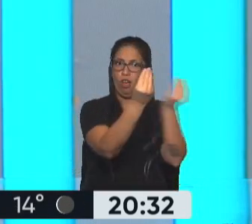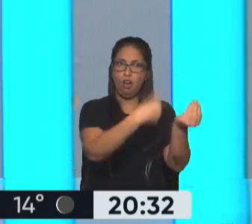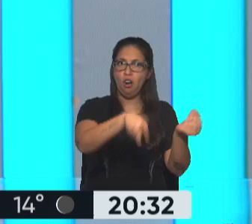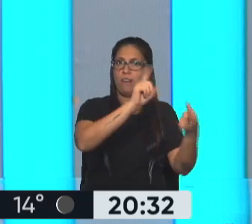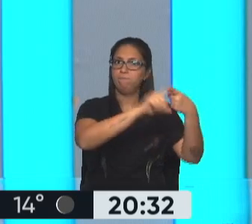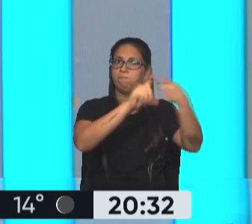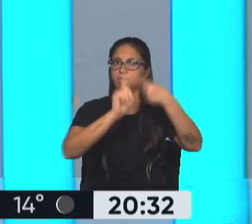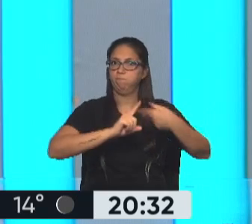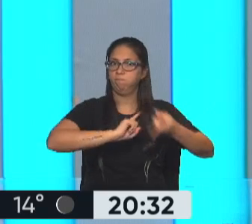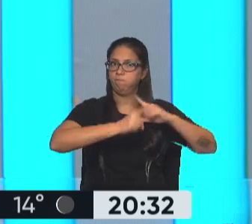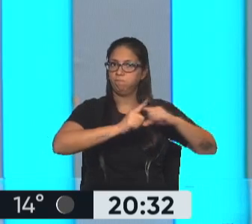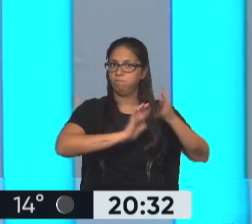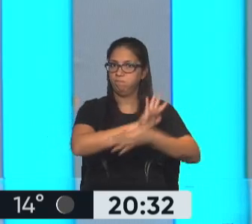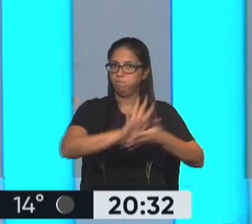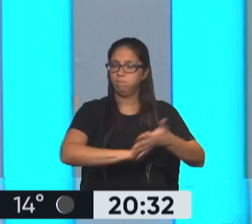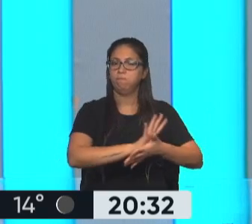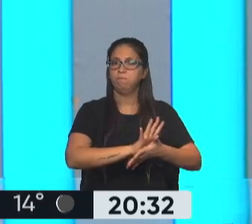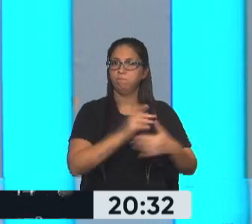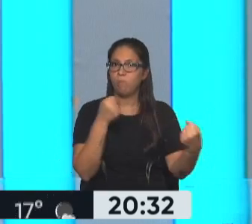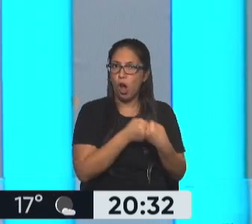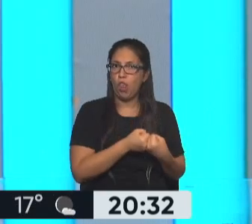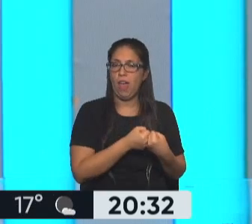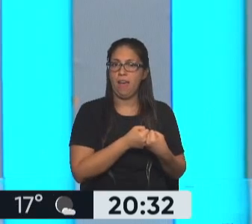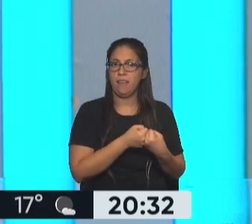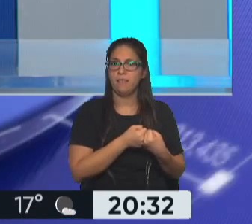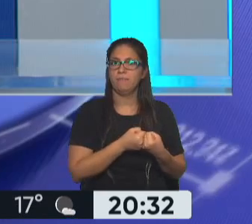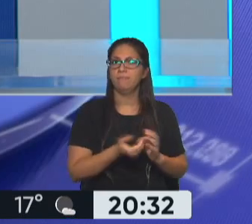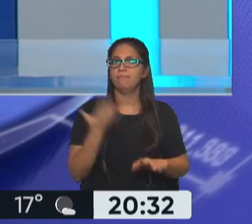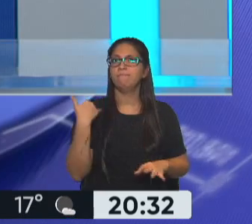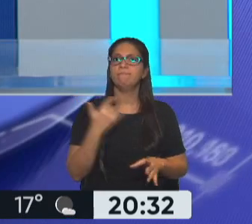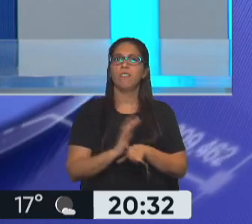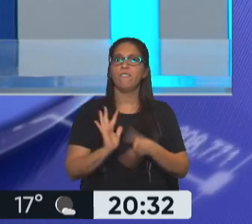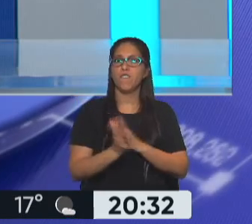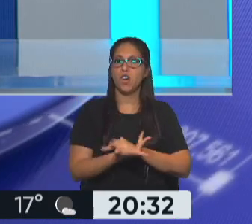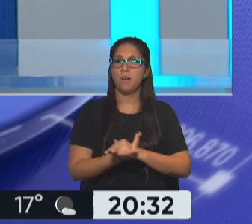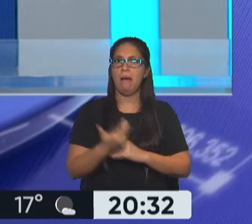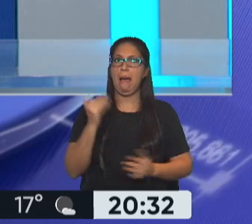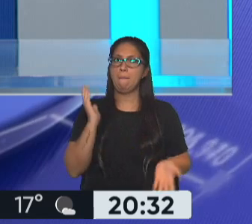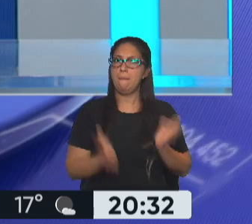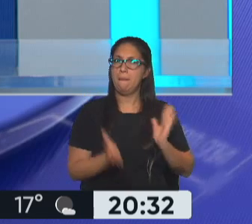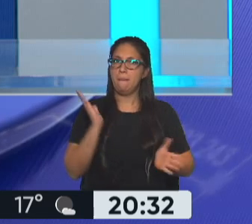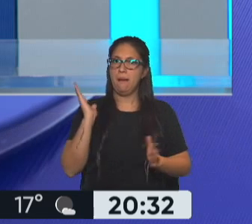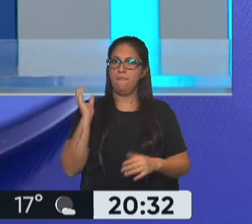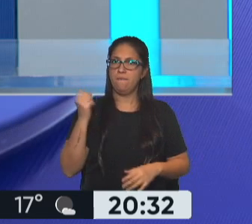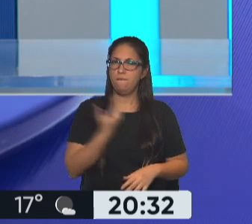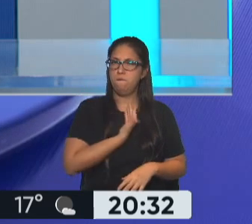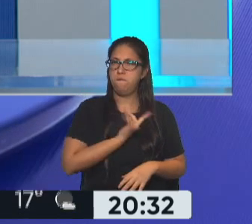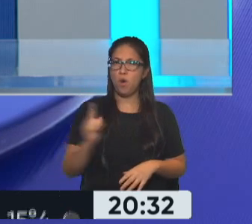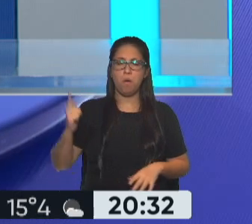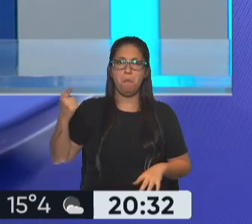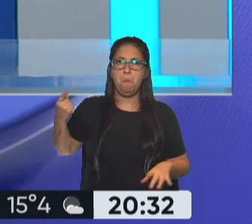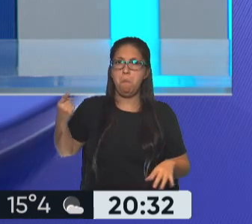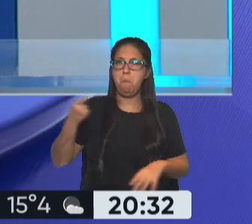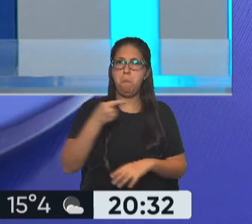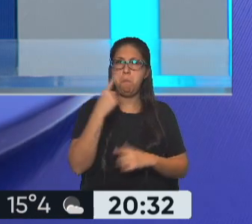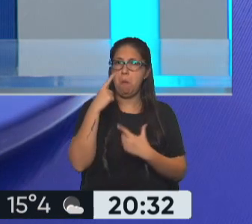intención inicial del gobierno en general fue la de cierto avasallamiento, cierta agresión, ir por todo de alguna manera con